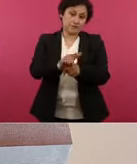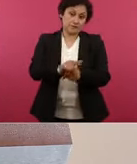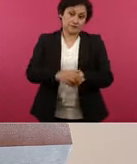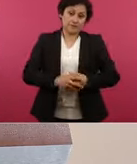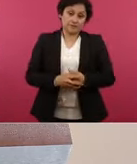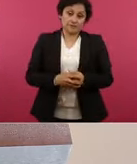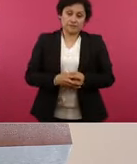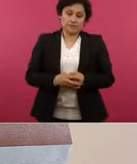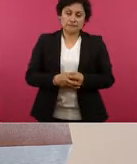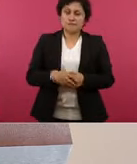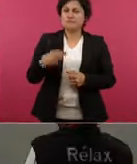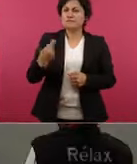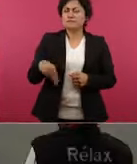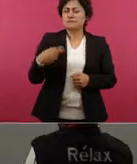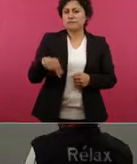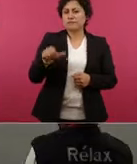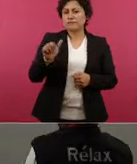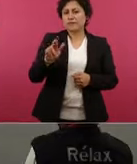Arturo